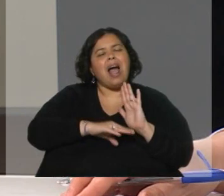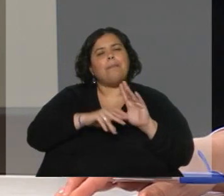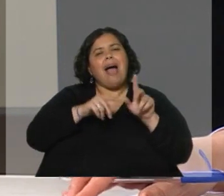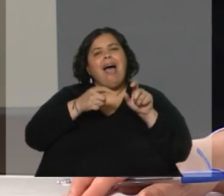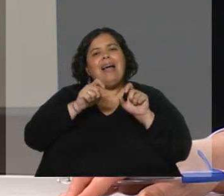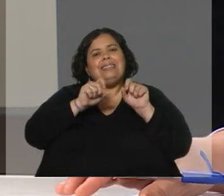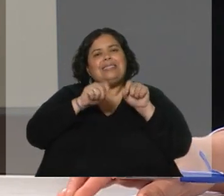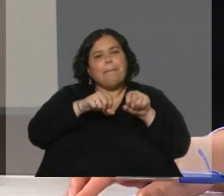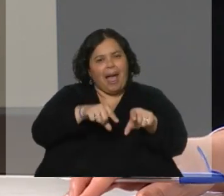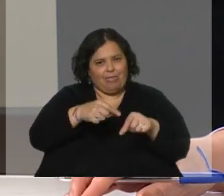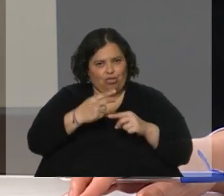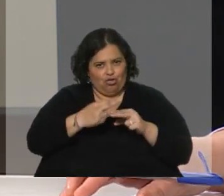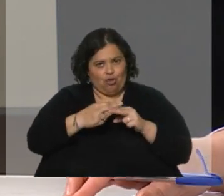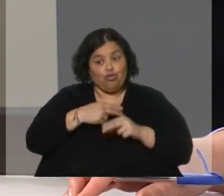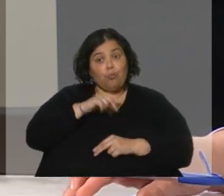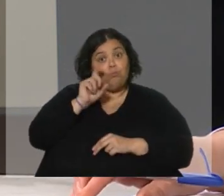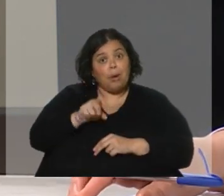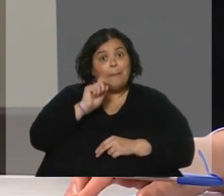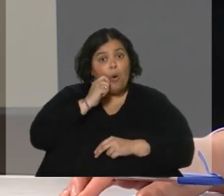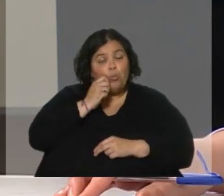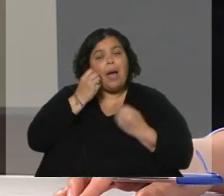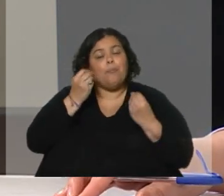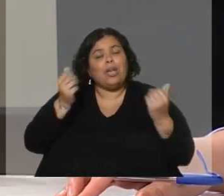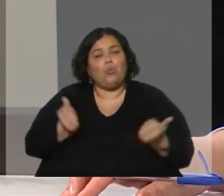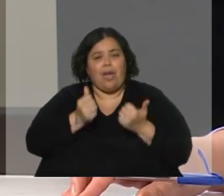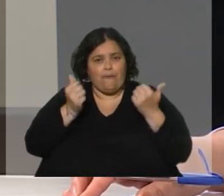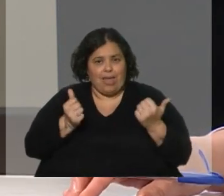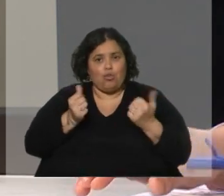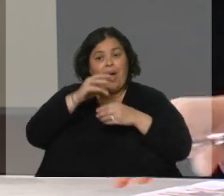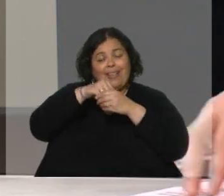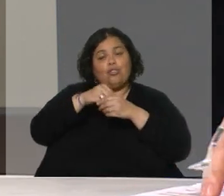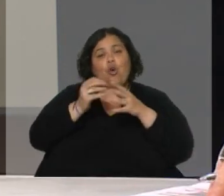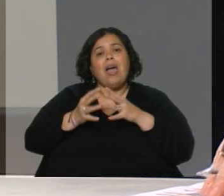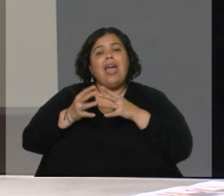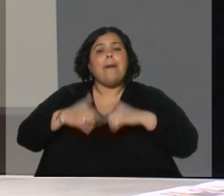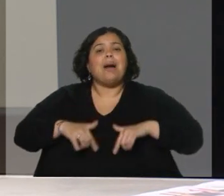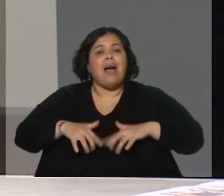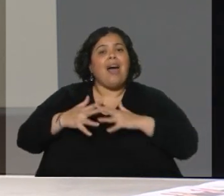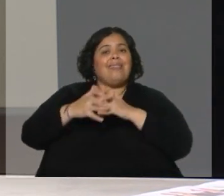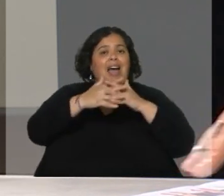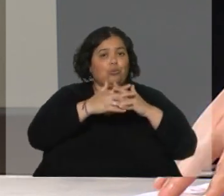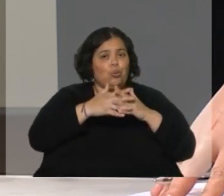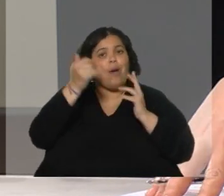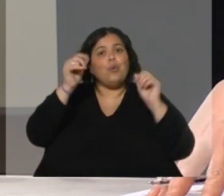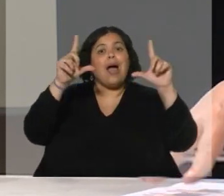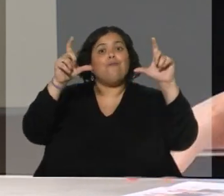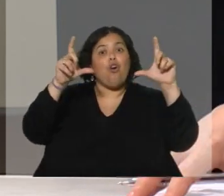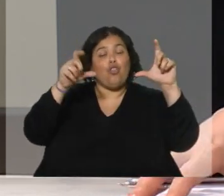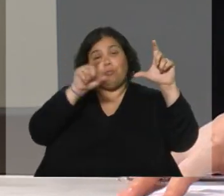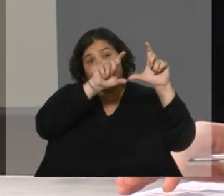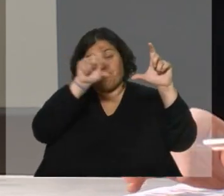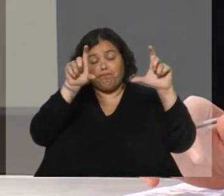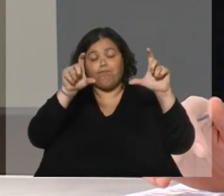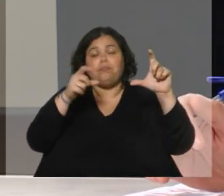aquello puse me gusta era un evento que se había hecho la embajada de los Estados Unidos y la foto era de una de